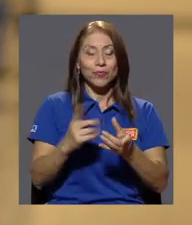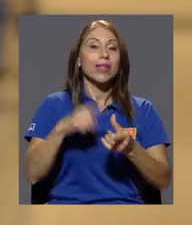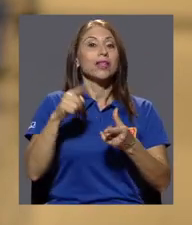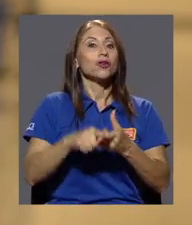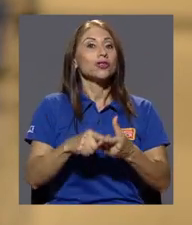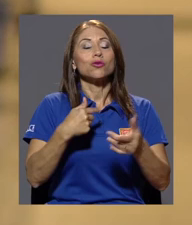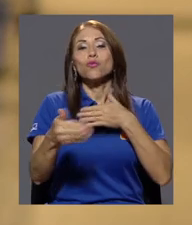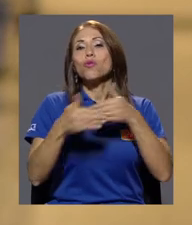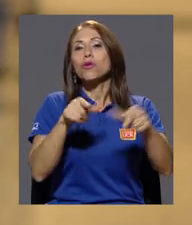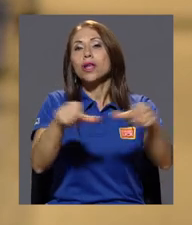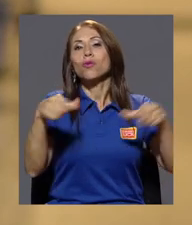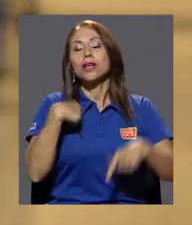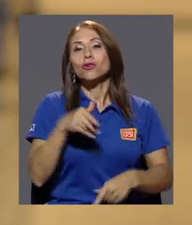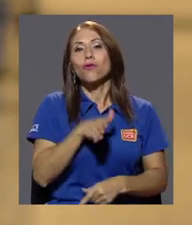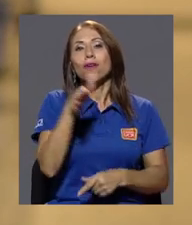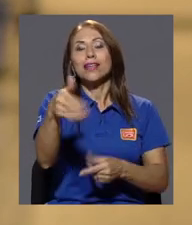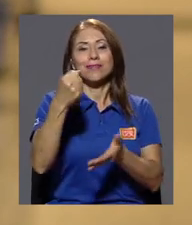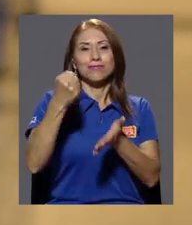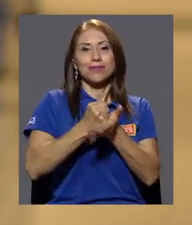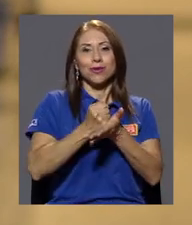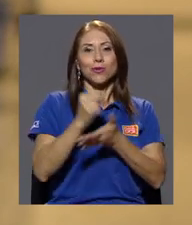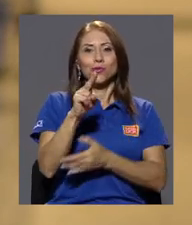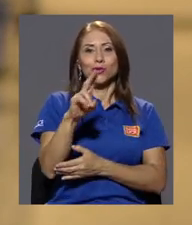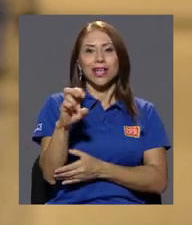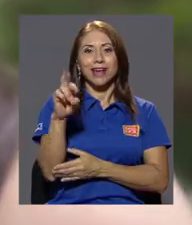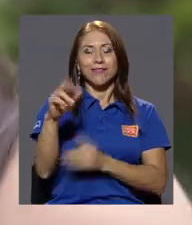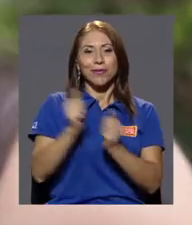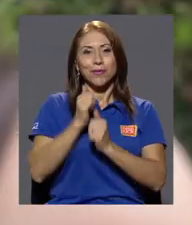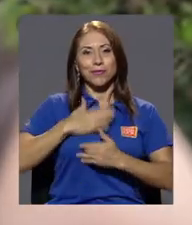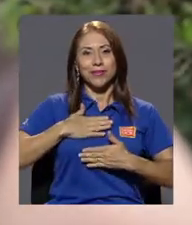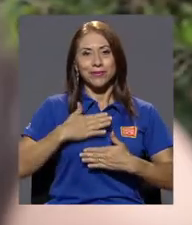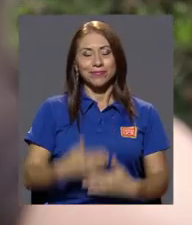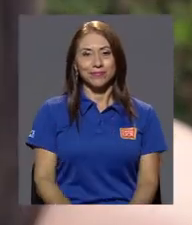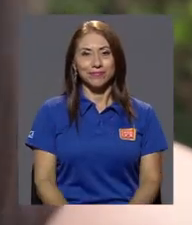sé que a donde quiera que vaya, llevo el sello de la UCR conmigo.